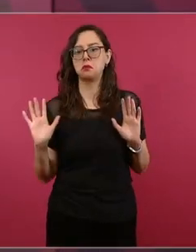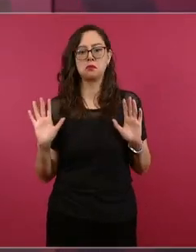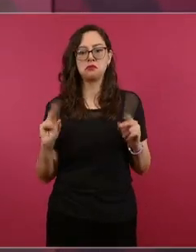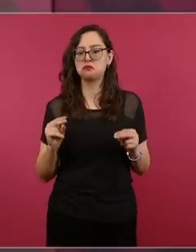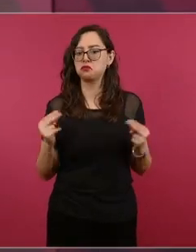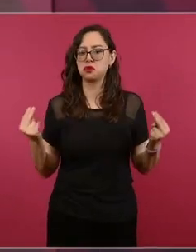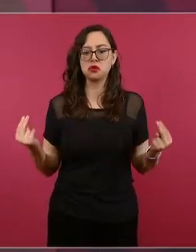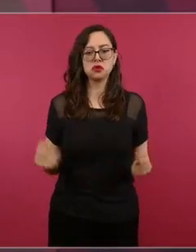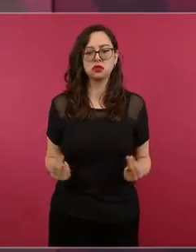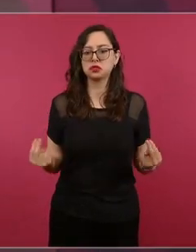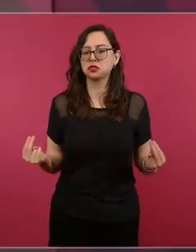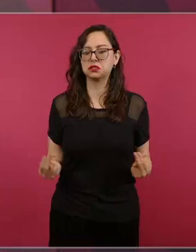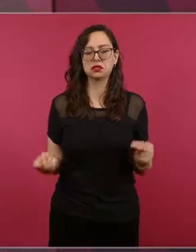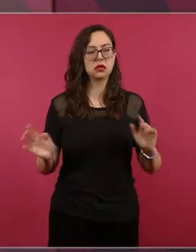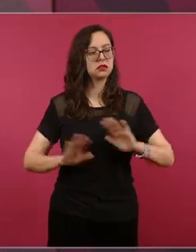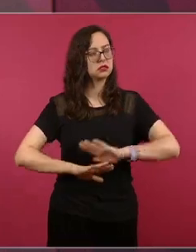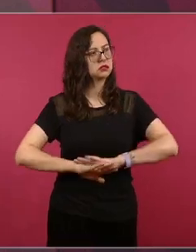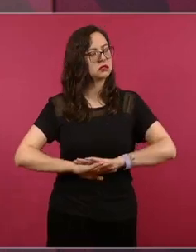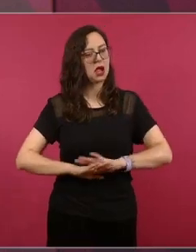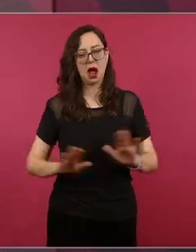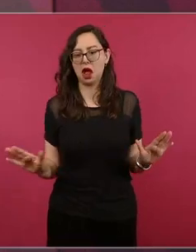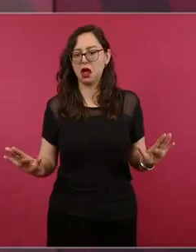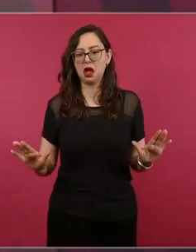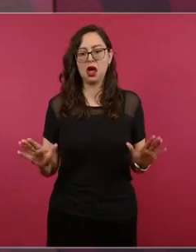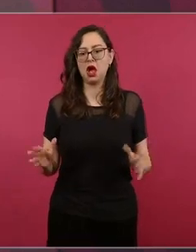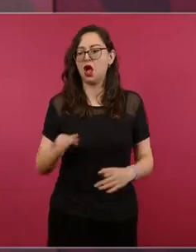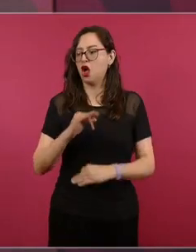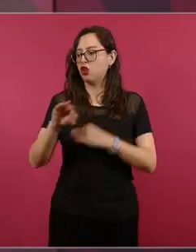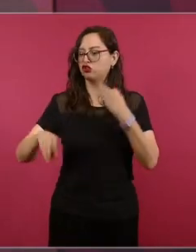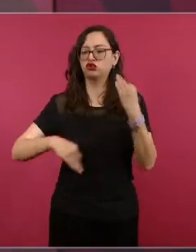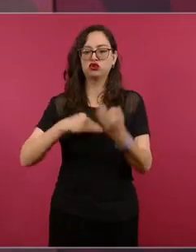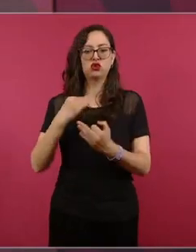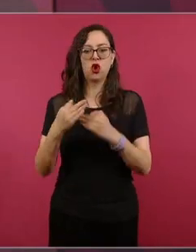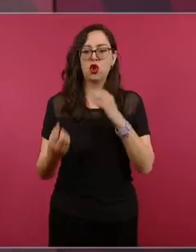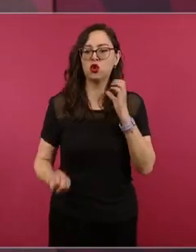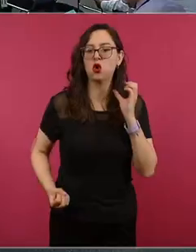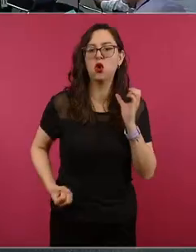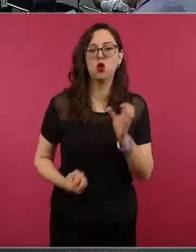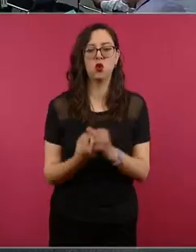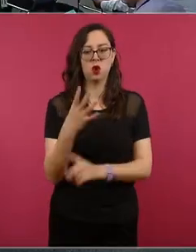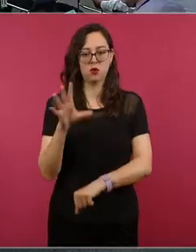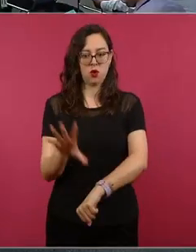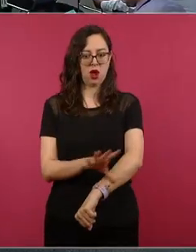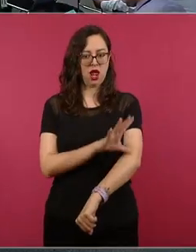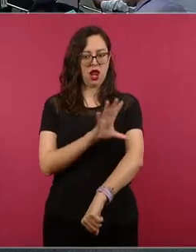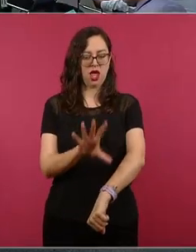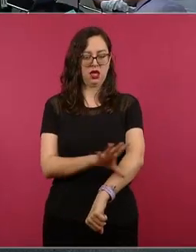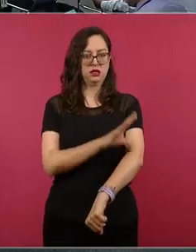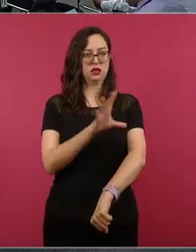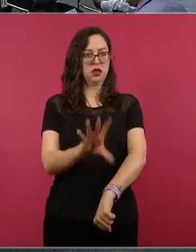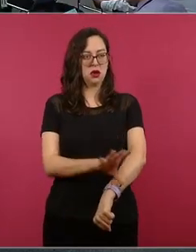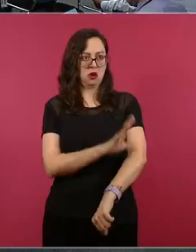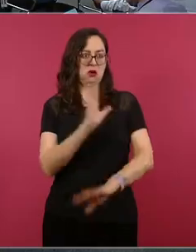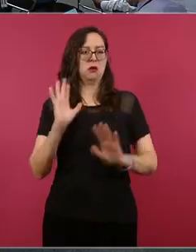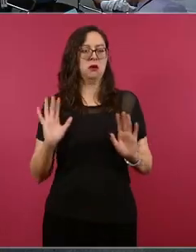iba a requerir el petróleo, porque ya todo iba a ser eléctrico.